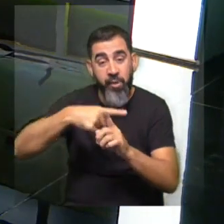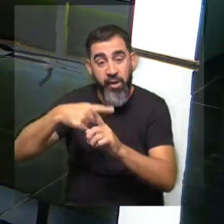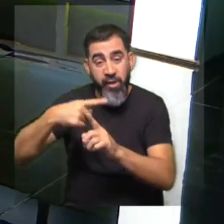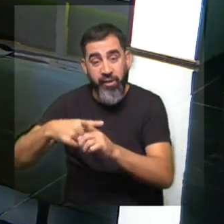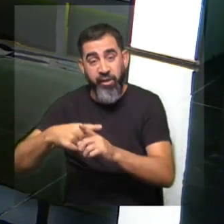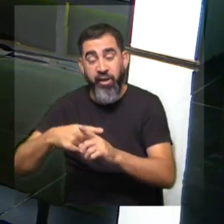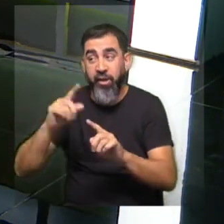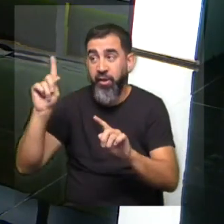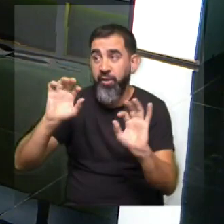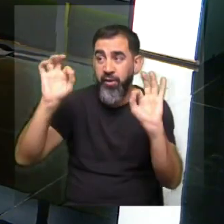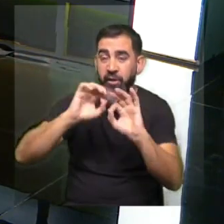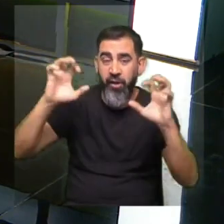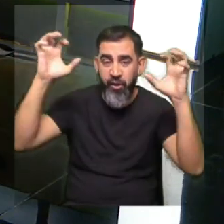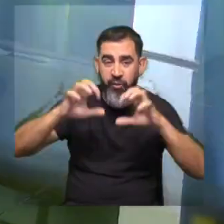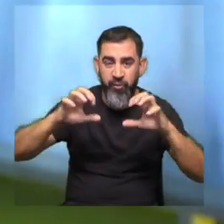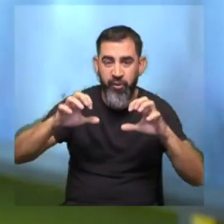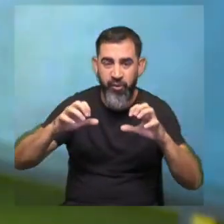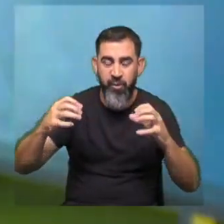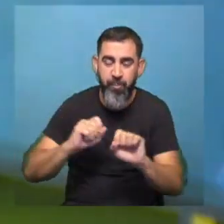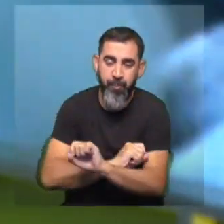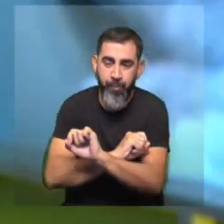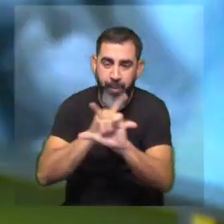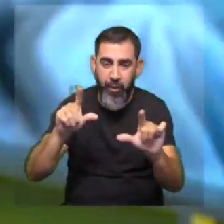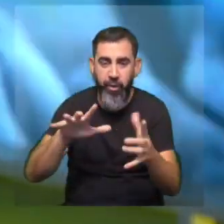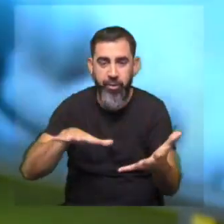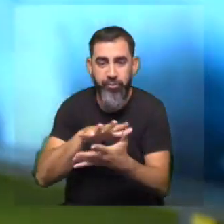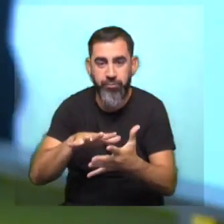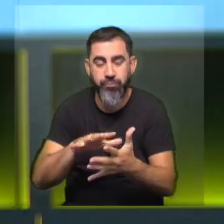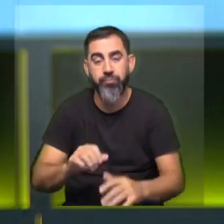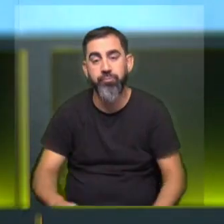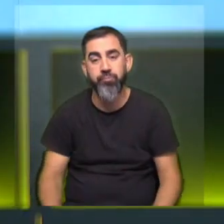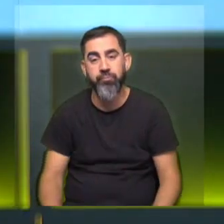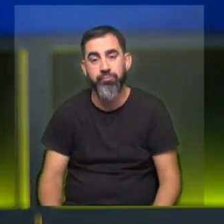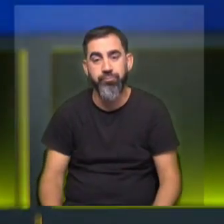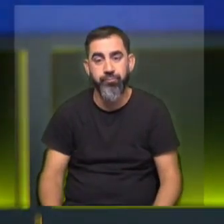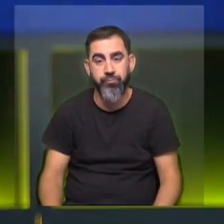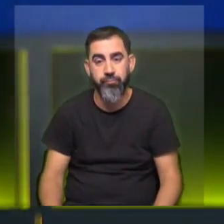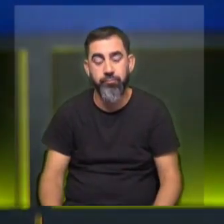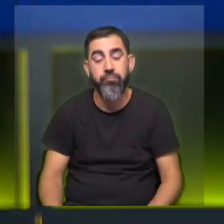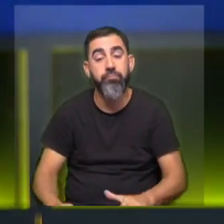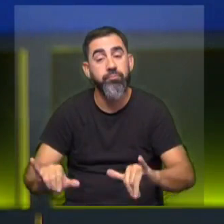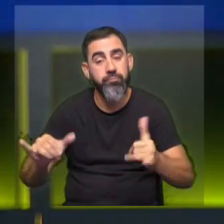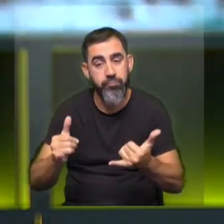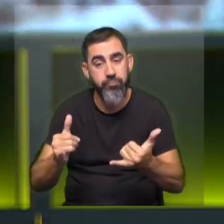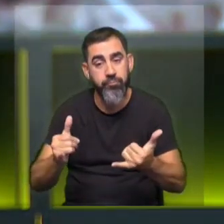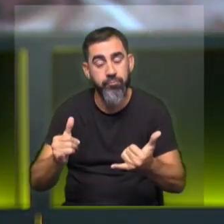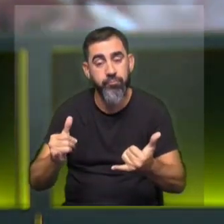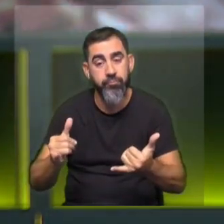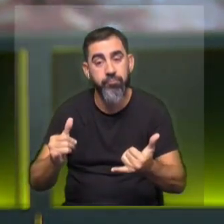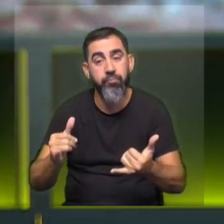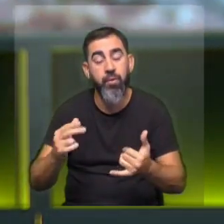de falta de lluvia que llevamos atravesando se agraven todavía más. No había reserva de antes. Sí, exactamente. O sea, ya venimos con